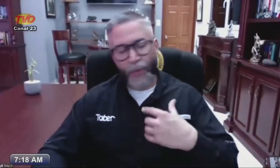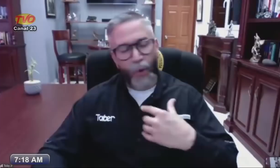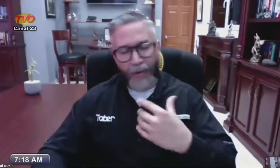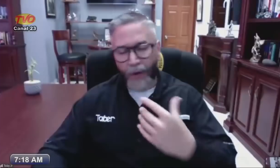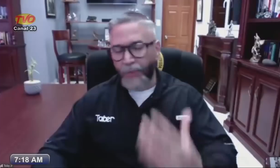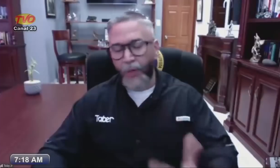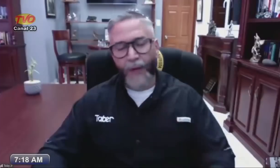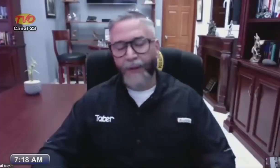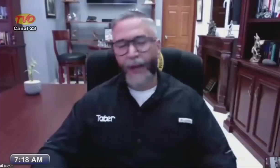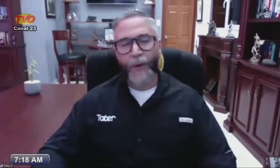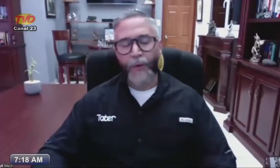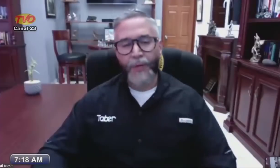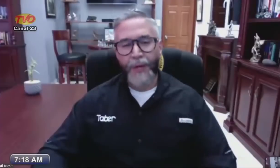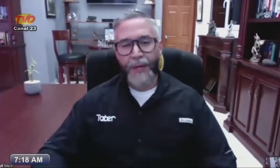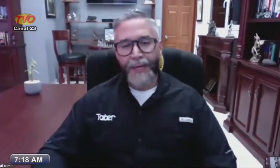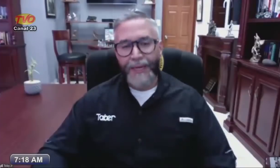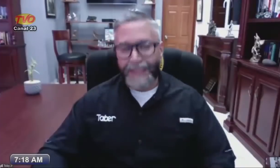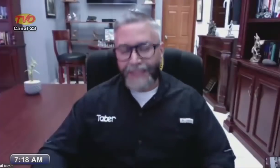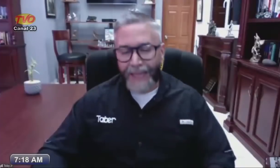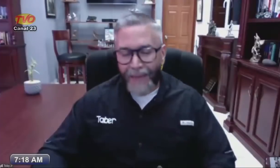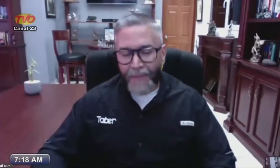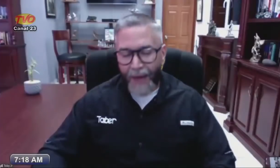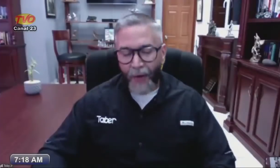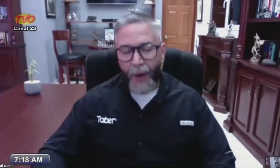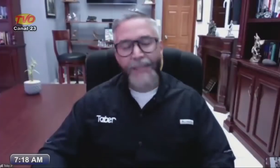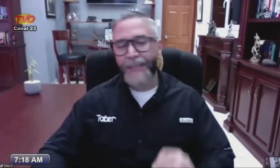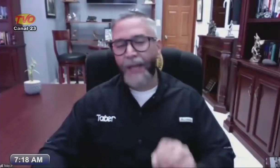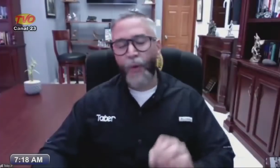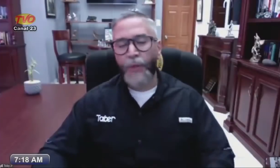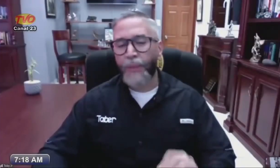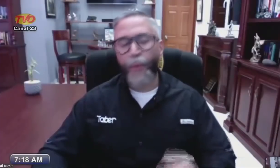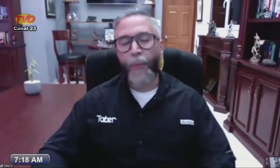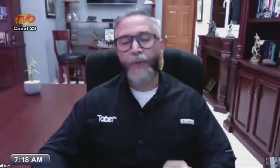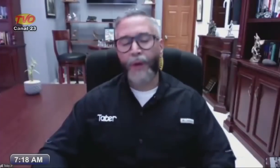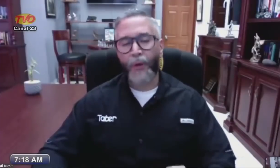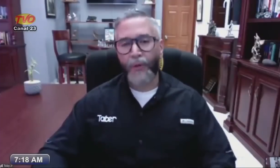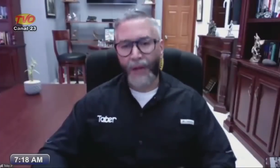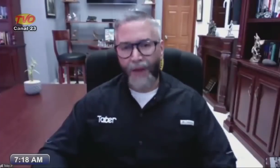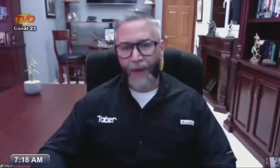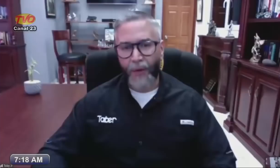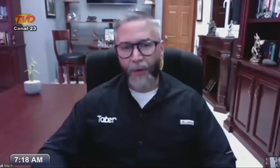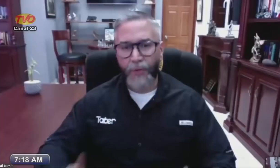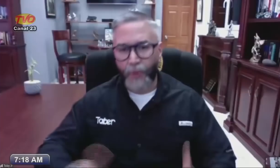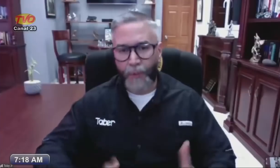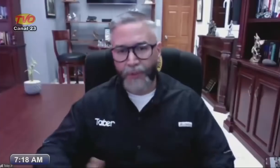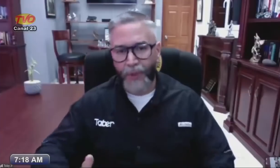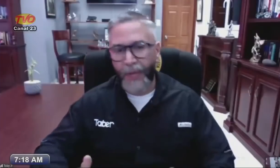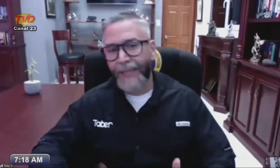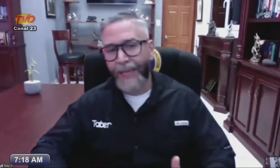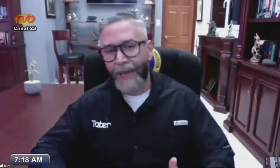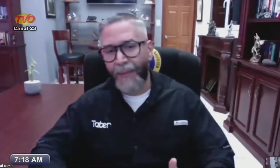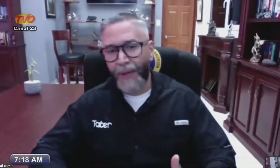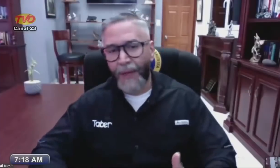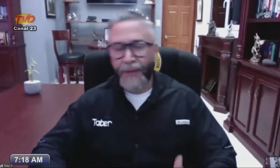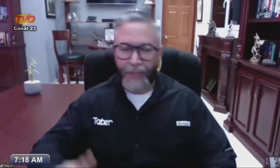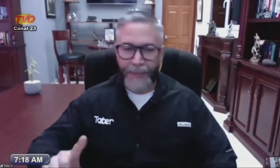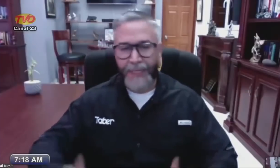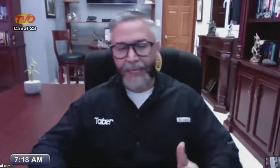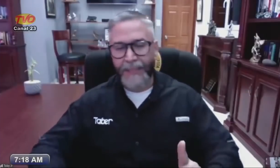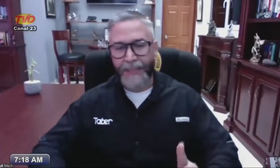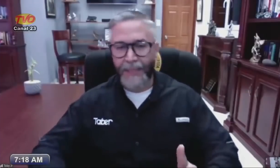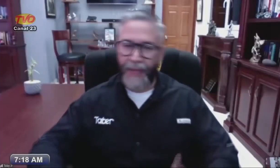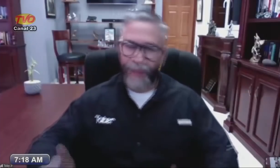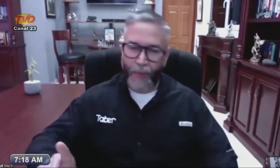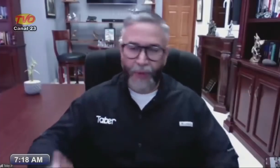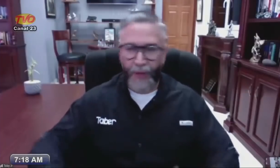haber hecho otra cosa en lugar de la cruz y sin embargo hasta el último momento en la cruz del calvario con estos dos personajes que le llaman y más y